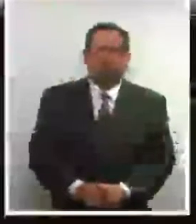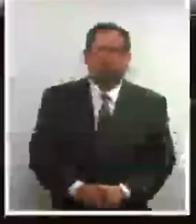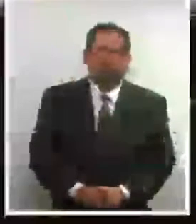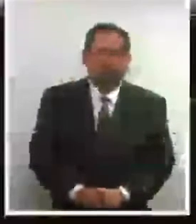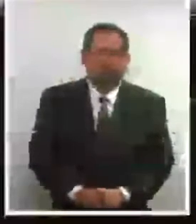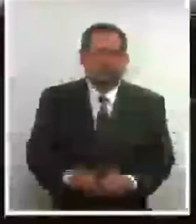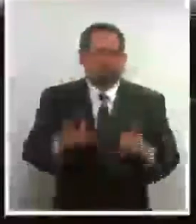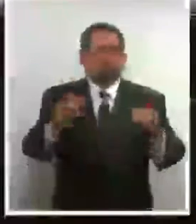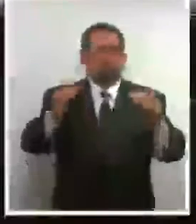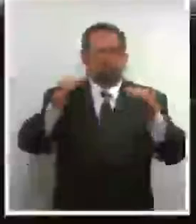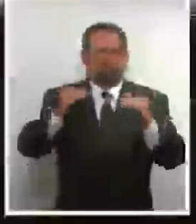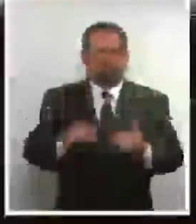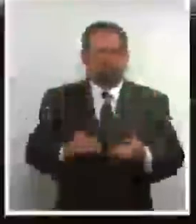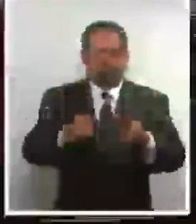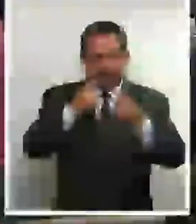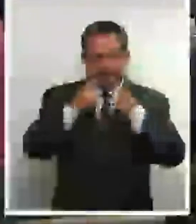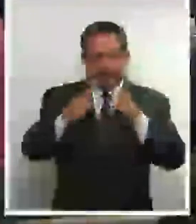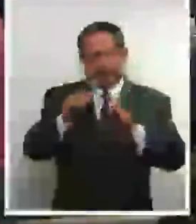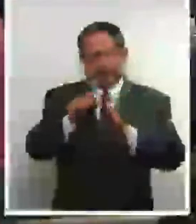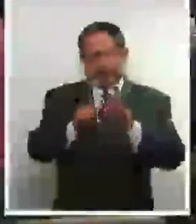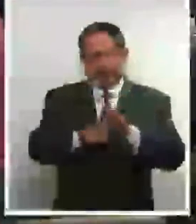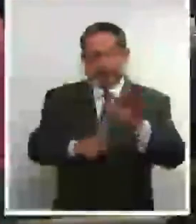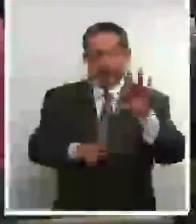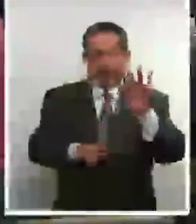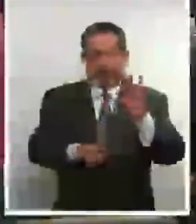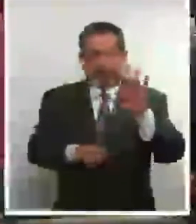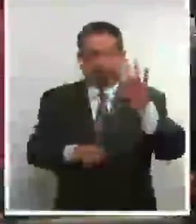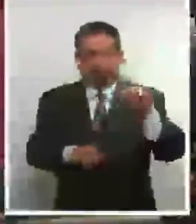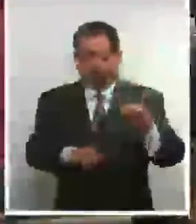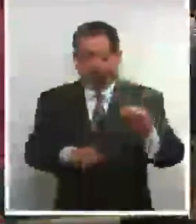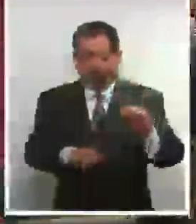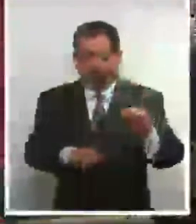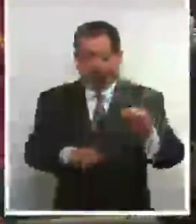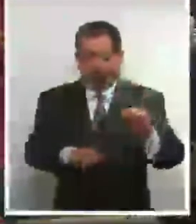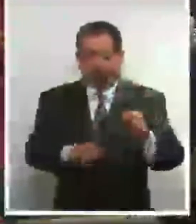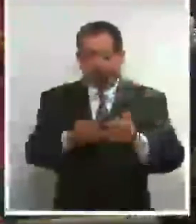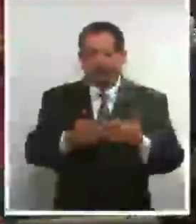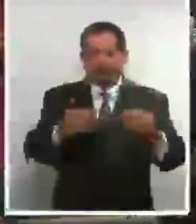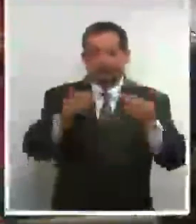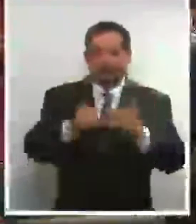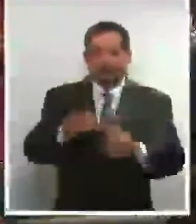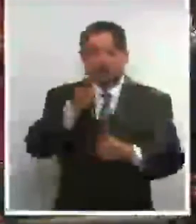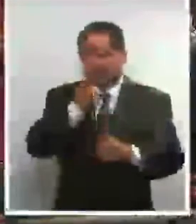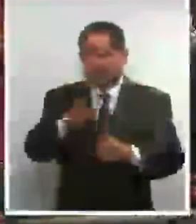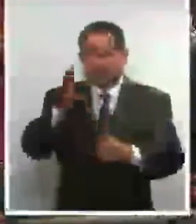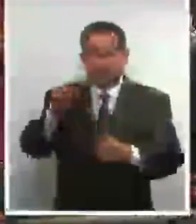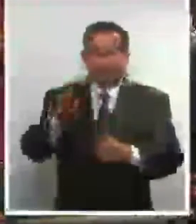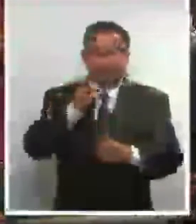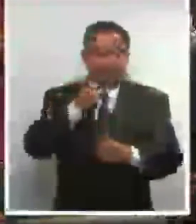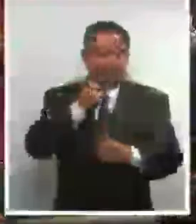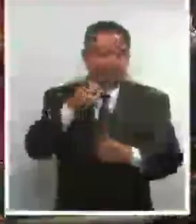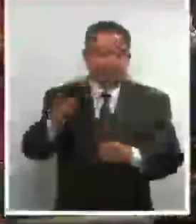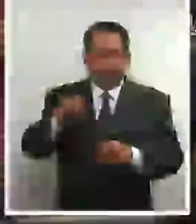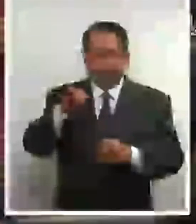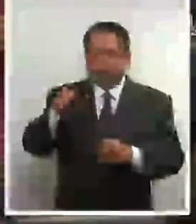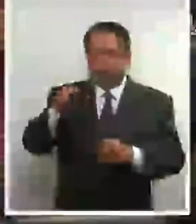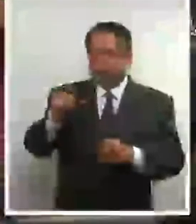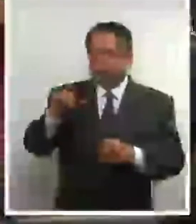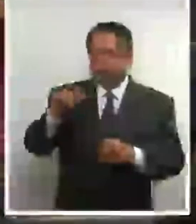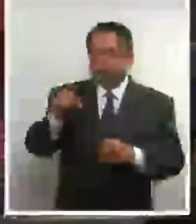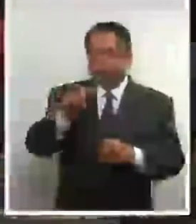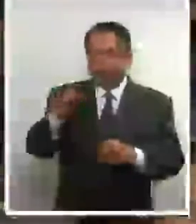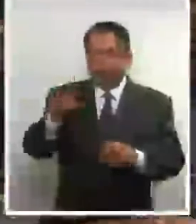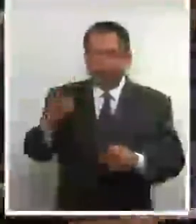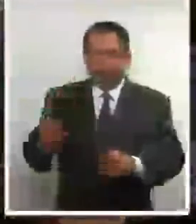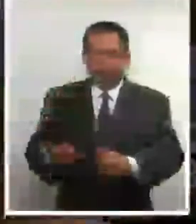Pasamos a la discusión del artículo 49. Tiene el uso de la palabra en contra el diputado Jaime